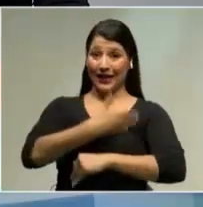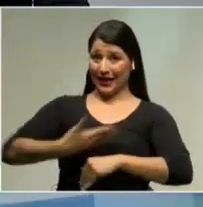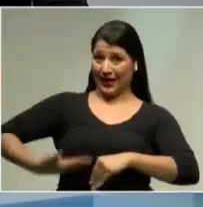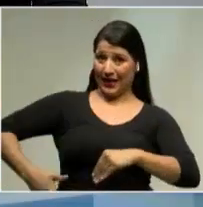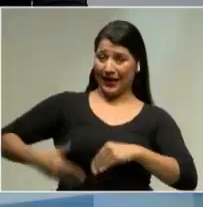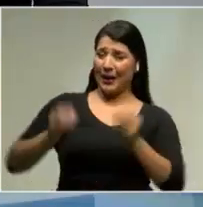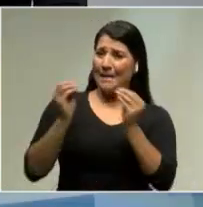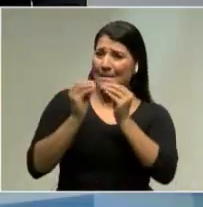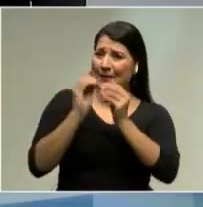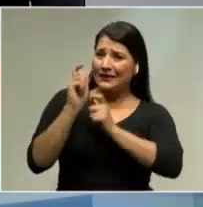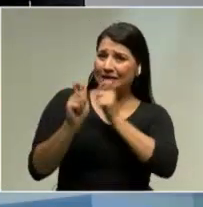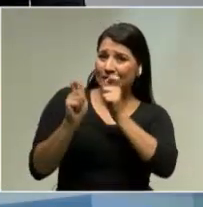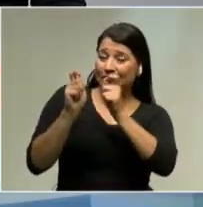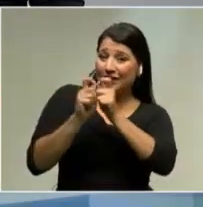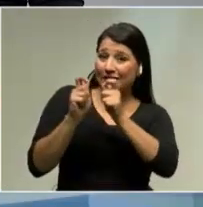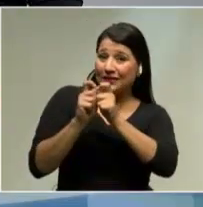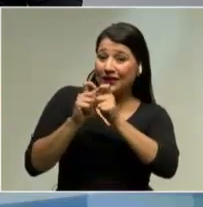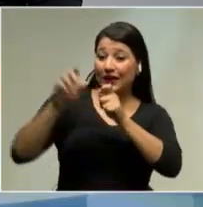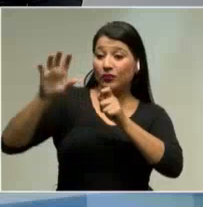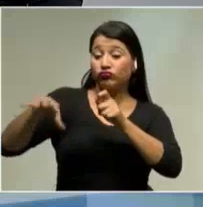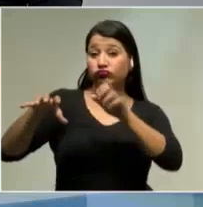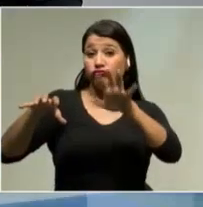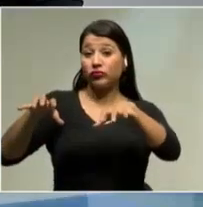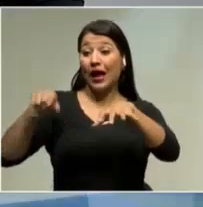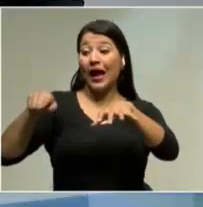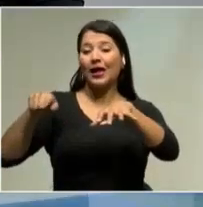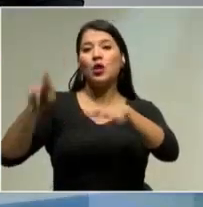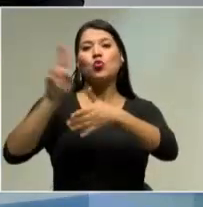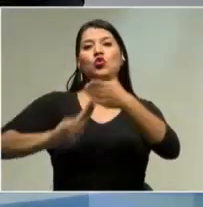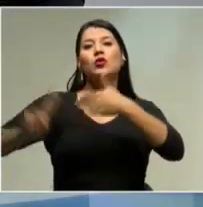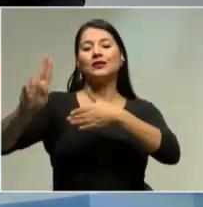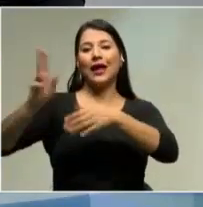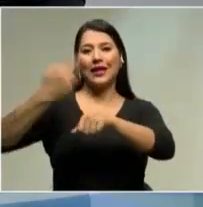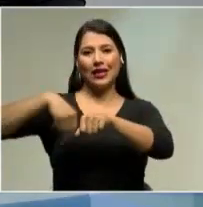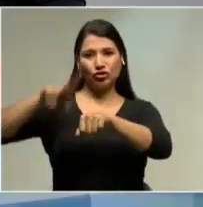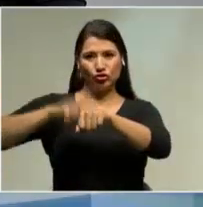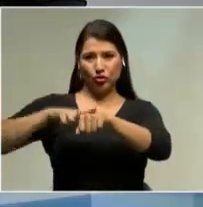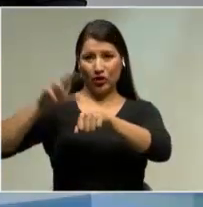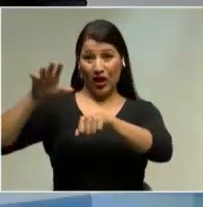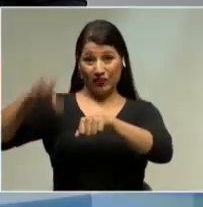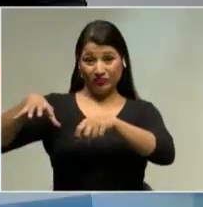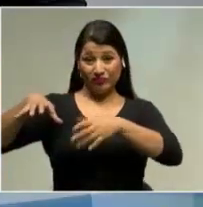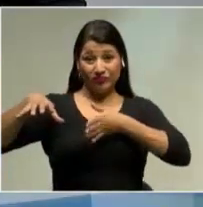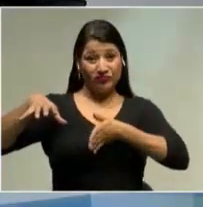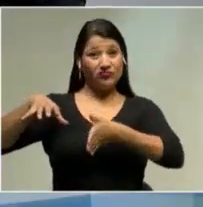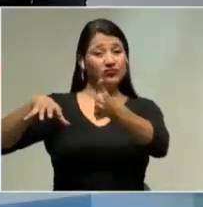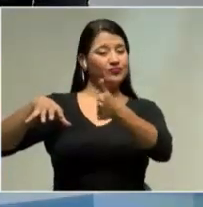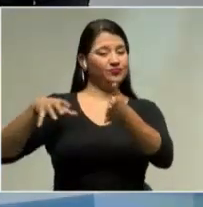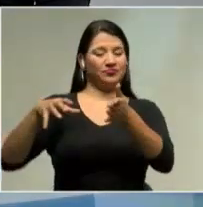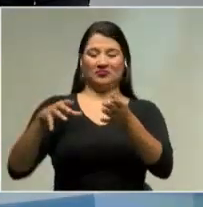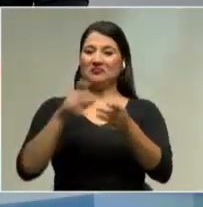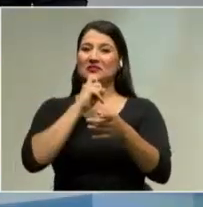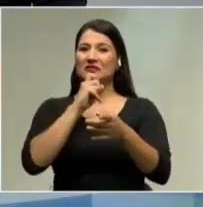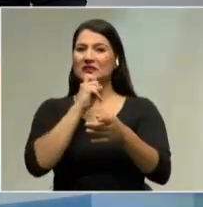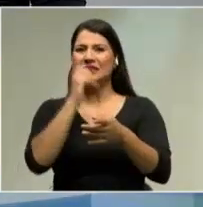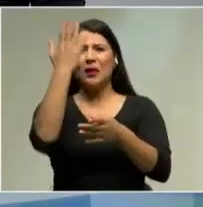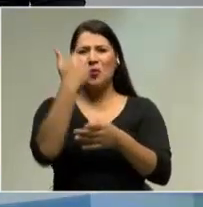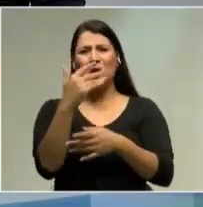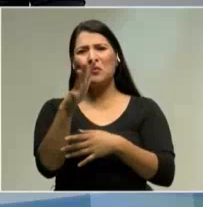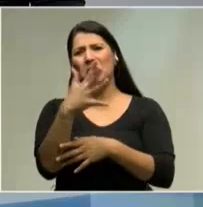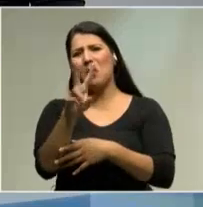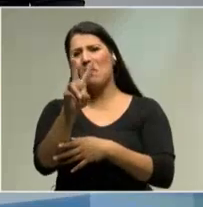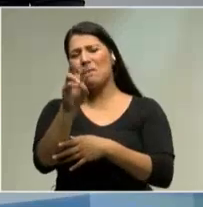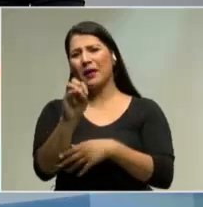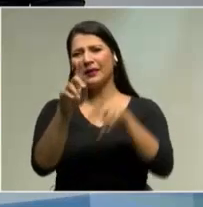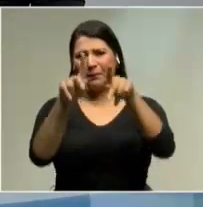específicamente frente a la Universidad Nacional. Nuevamente, un grupo de al menos 20 personas realizaron campamentos frente